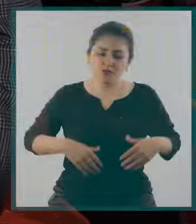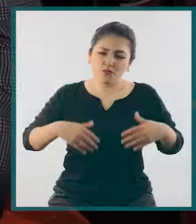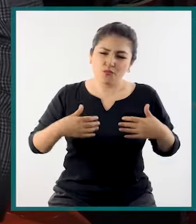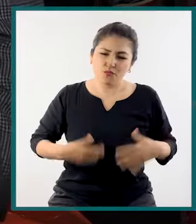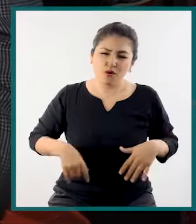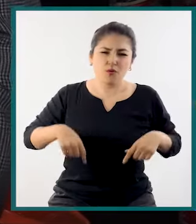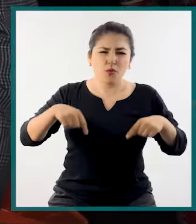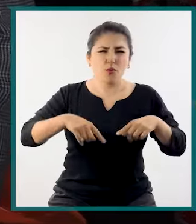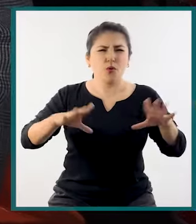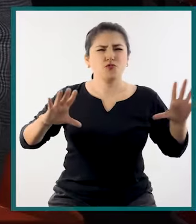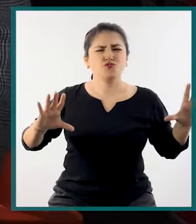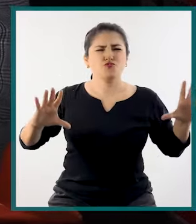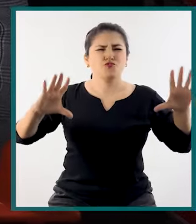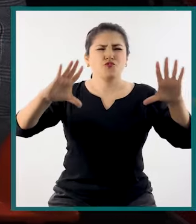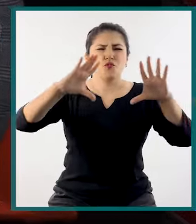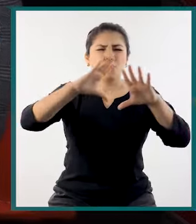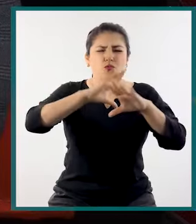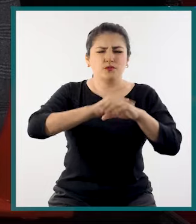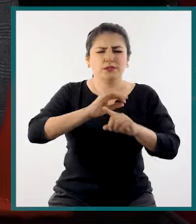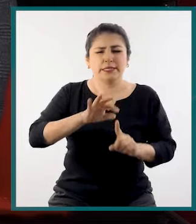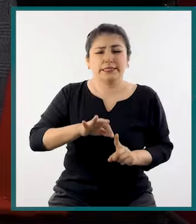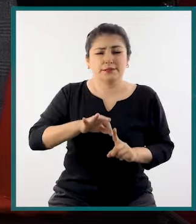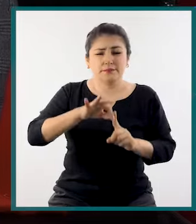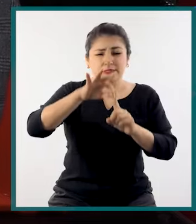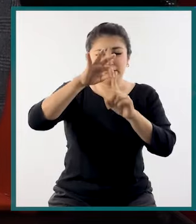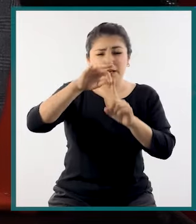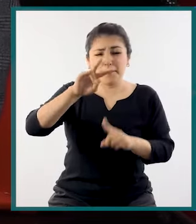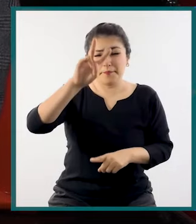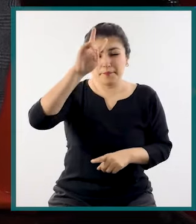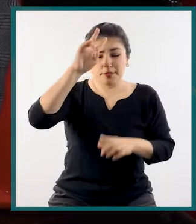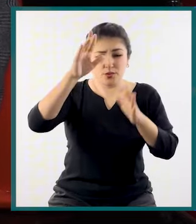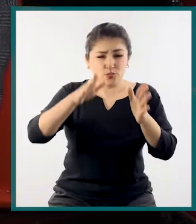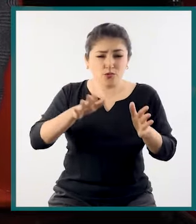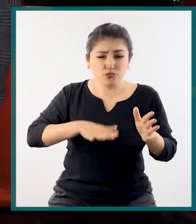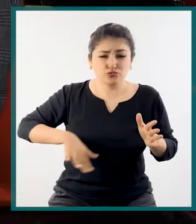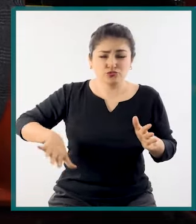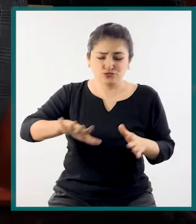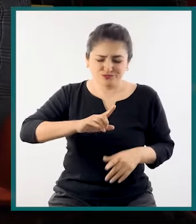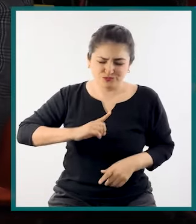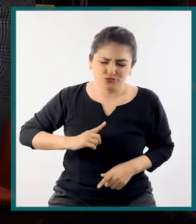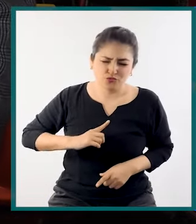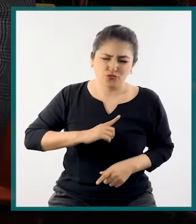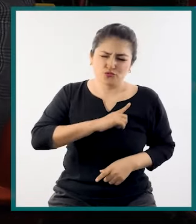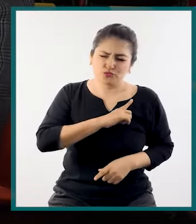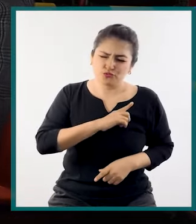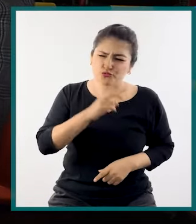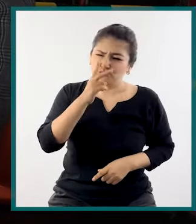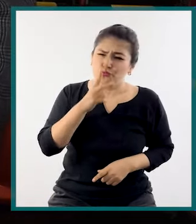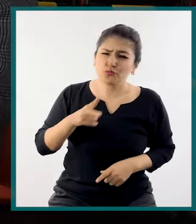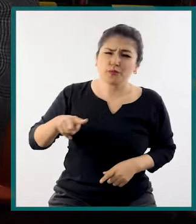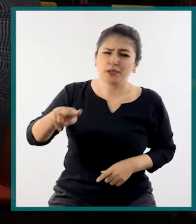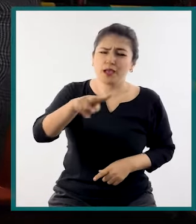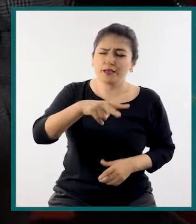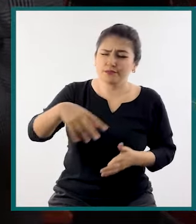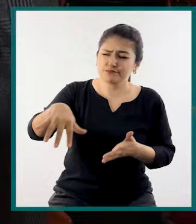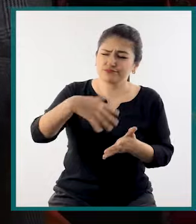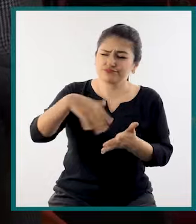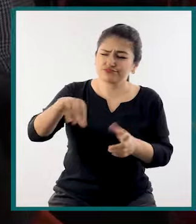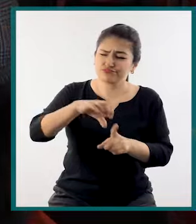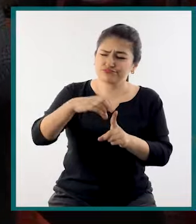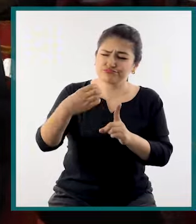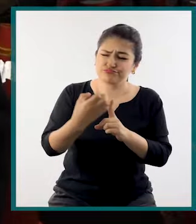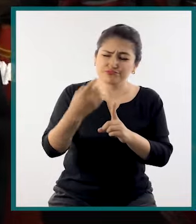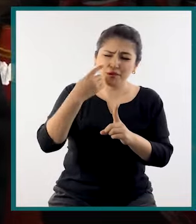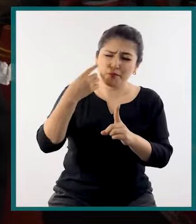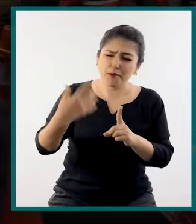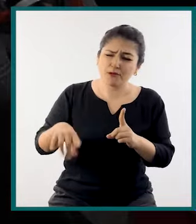Hoy día es una noche muy especial para todos los peruanos. ¿Qué significa para usted revalorar la cultura a través de la danza? Sí, realmente